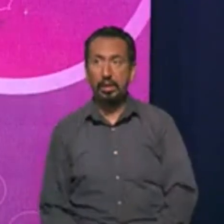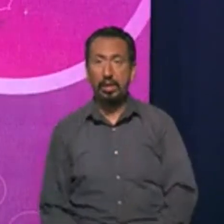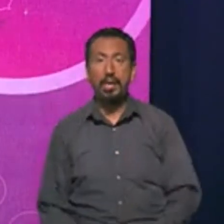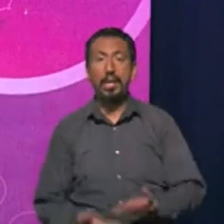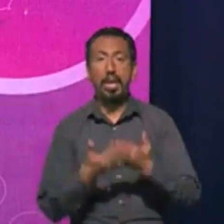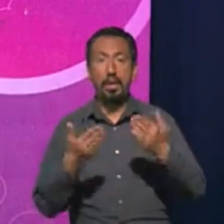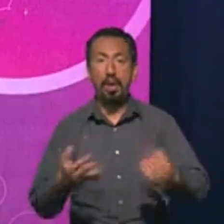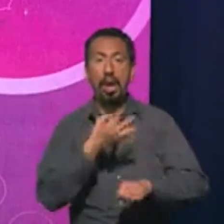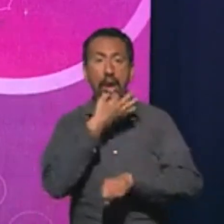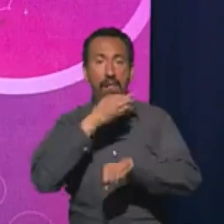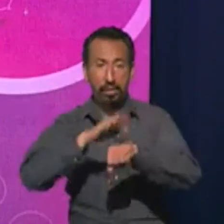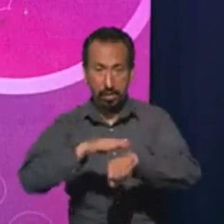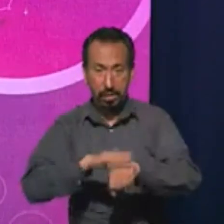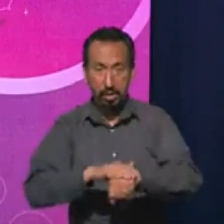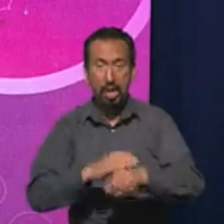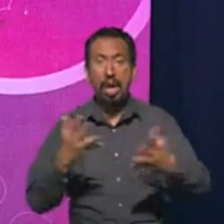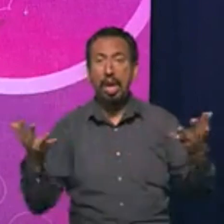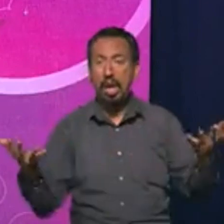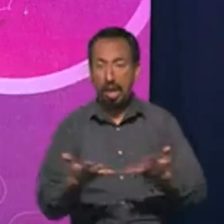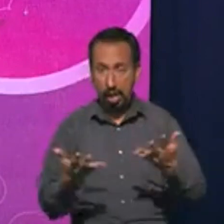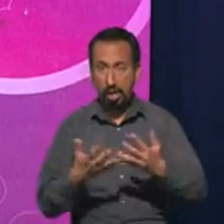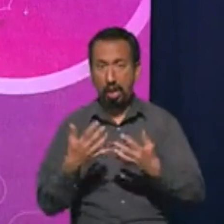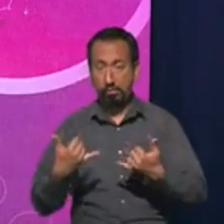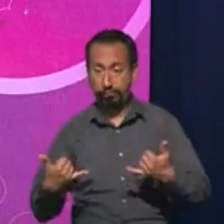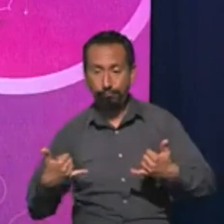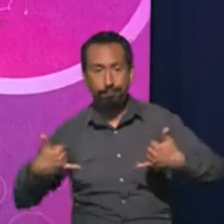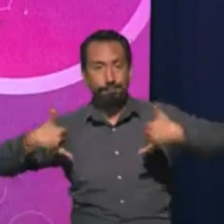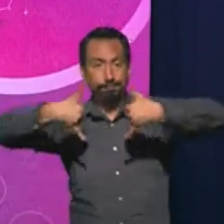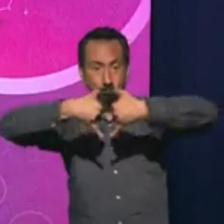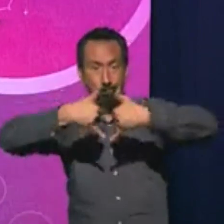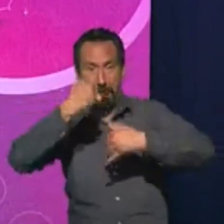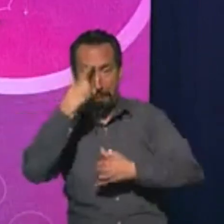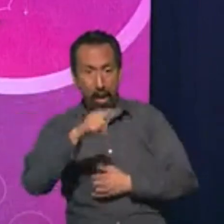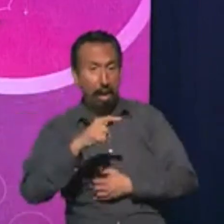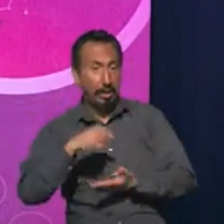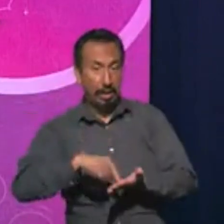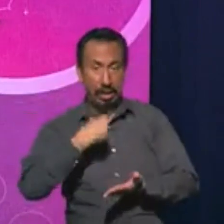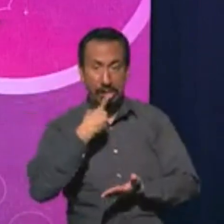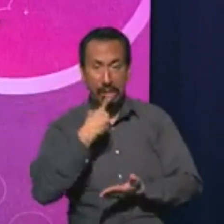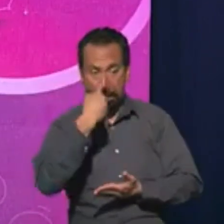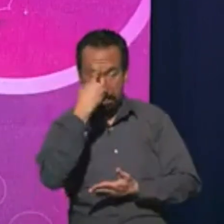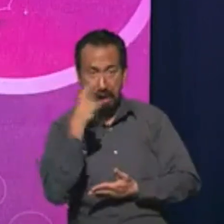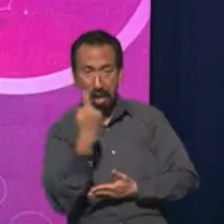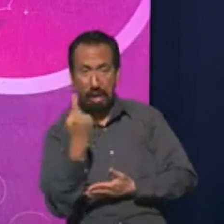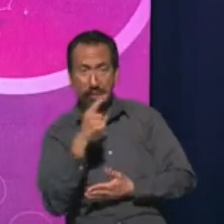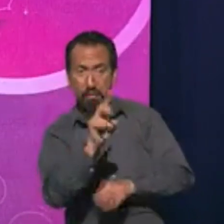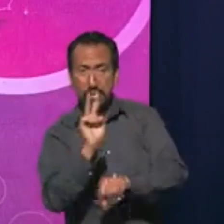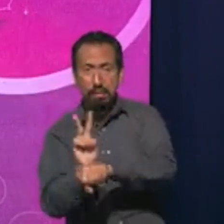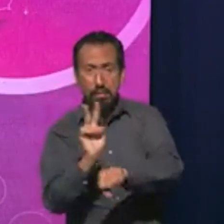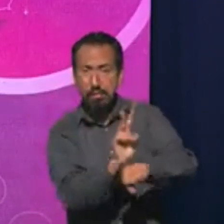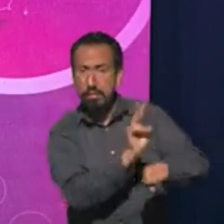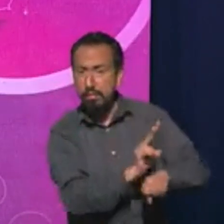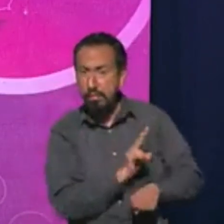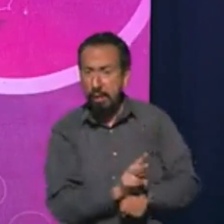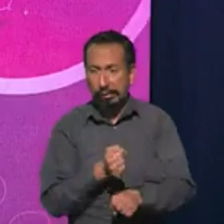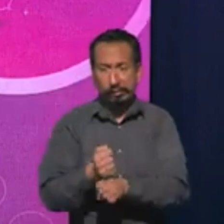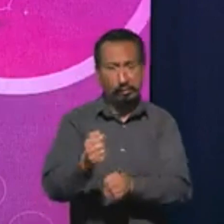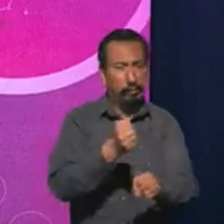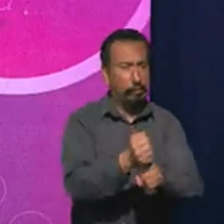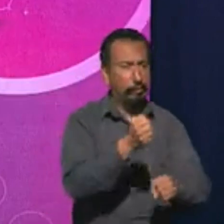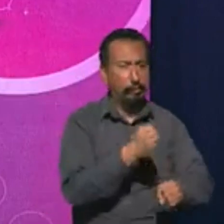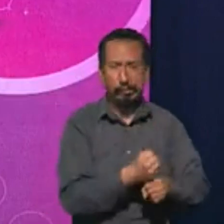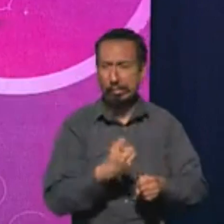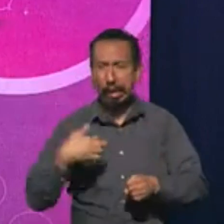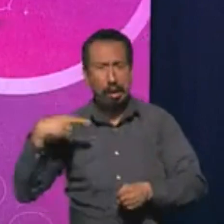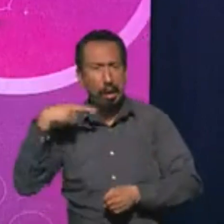quiero informarles que creamos la línea celayense contra la extorsión así como el centro de monitoreo y vigilancia y debido a